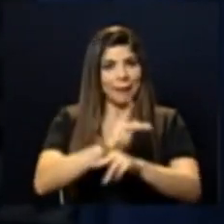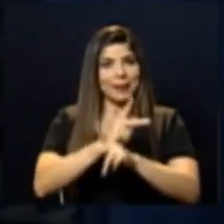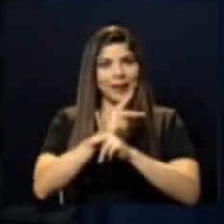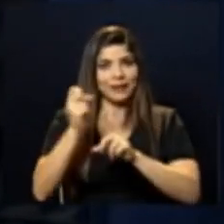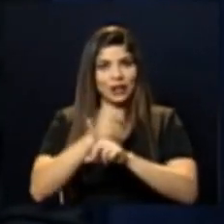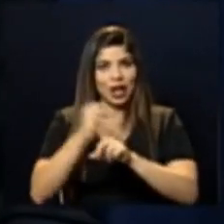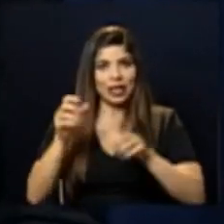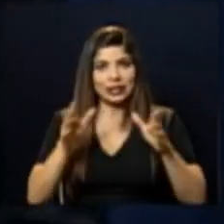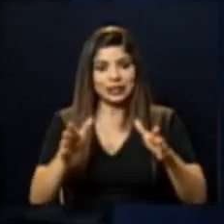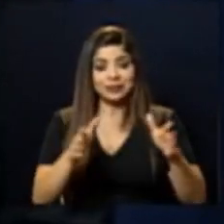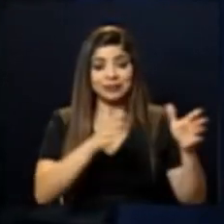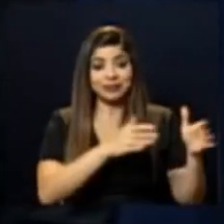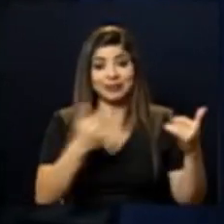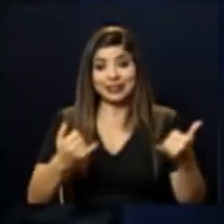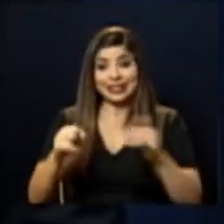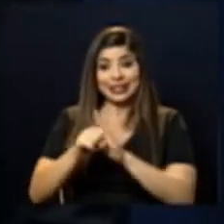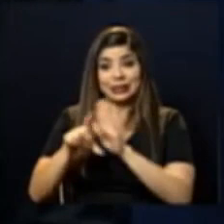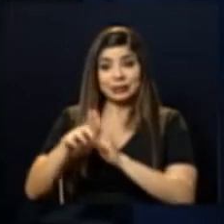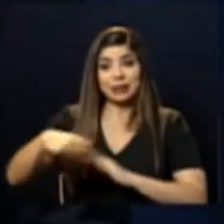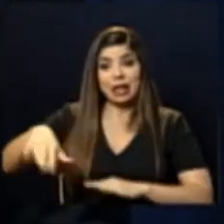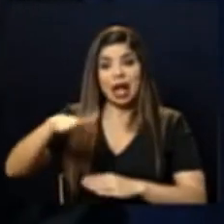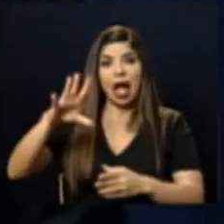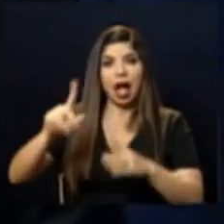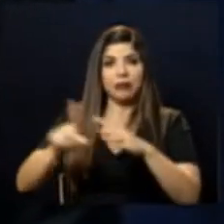En corriente legislativa se encuentra el proyecto